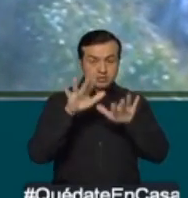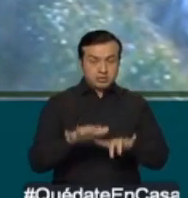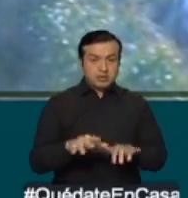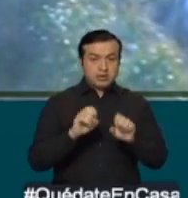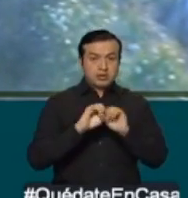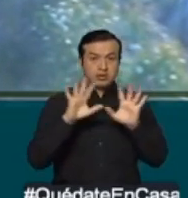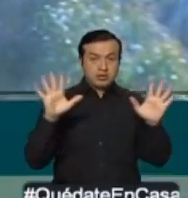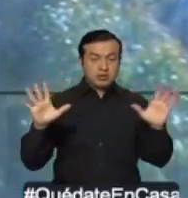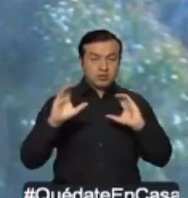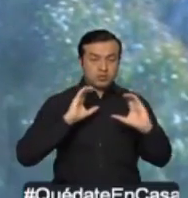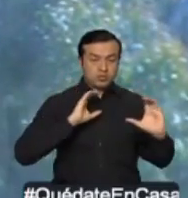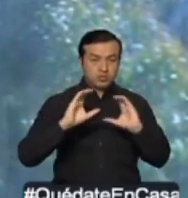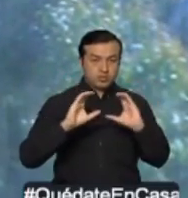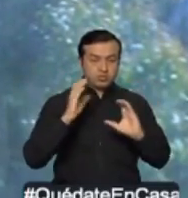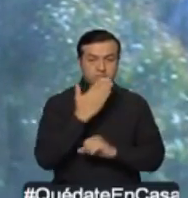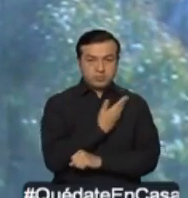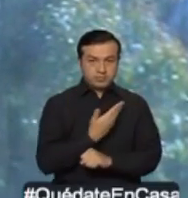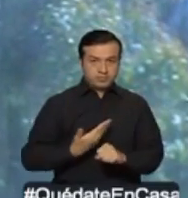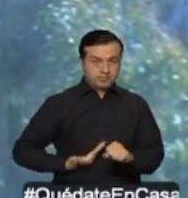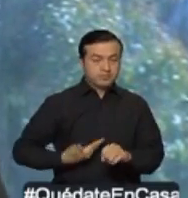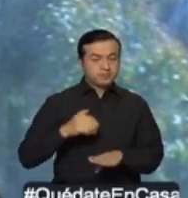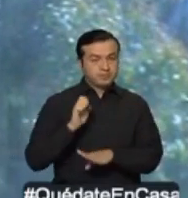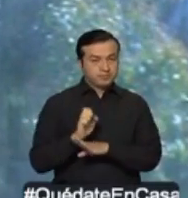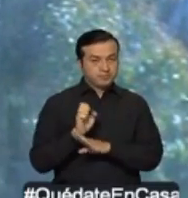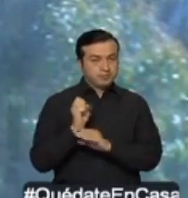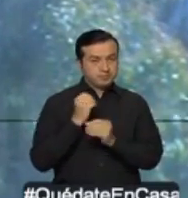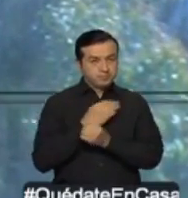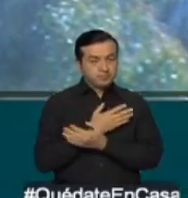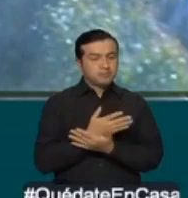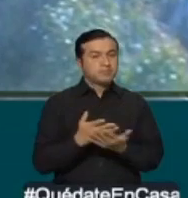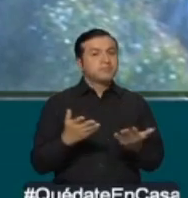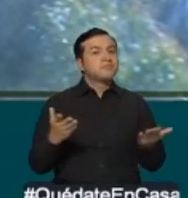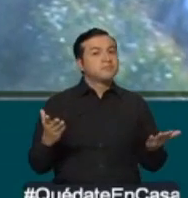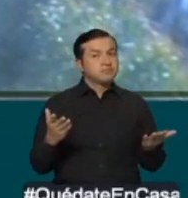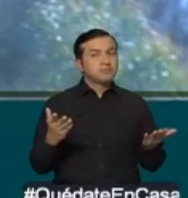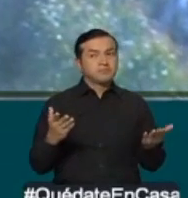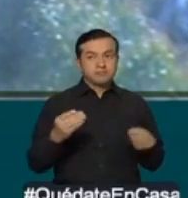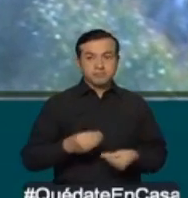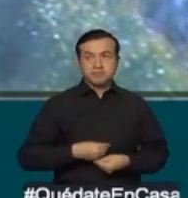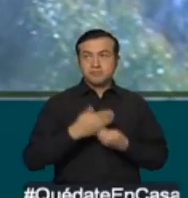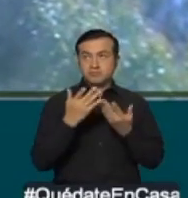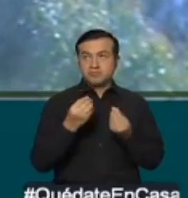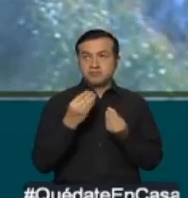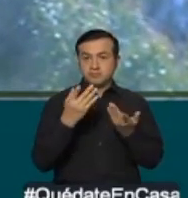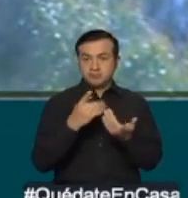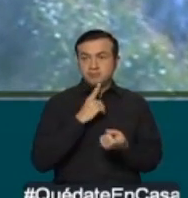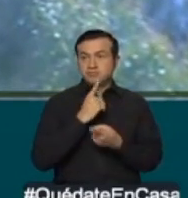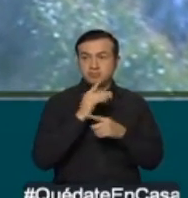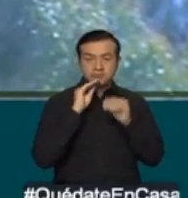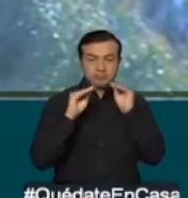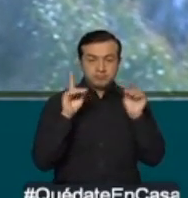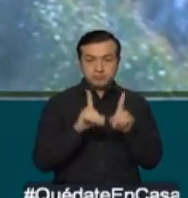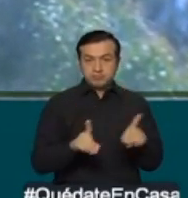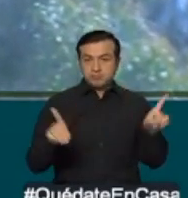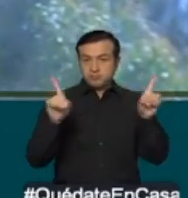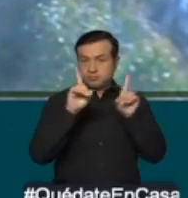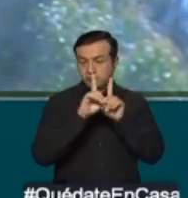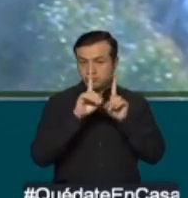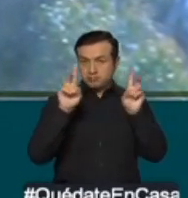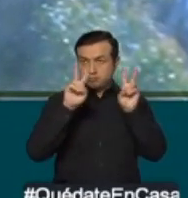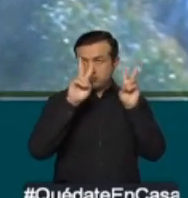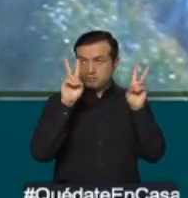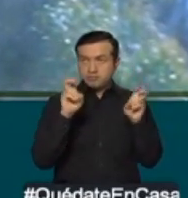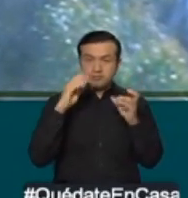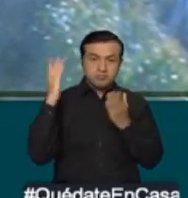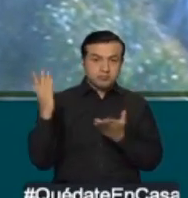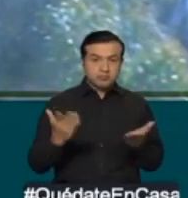general de comunicación de la presidencia del ecuador para informar información actualizada dar a conocer datos actualizados sobre la